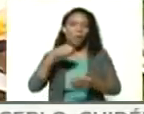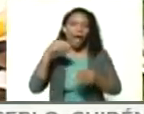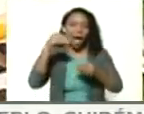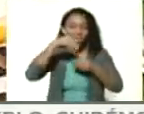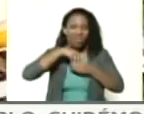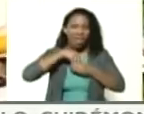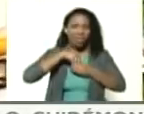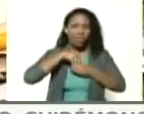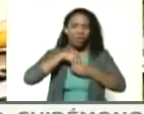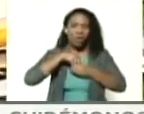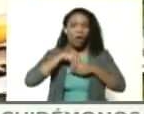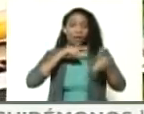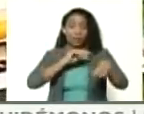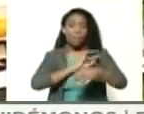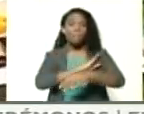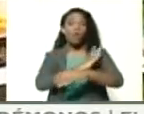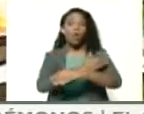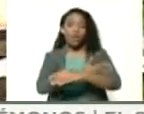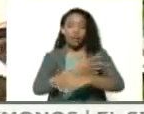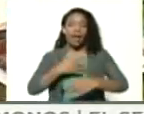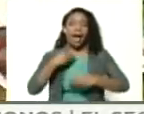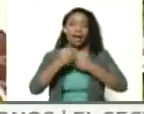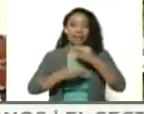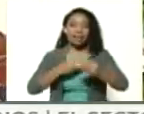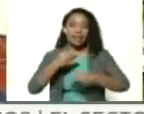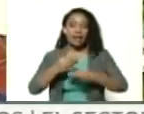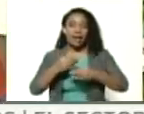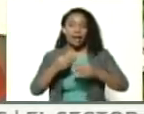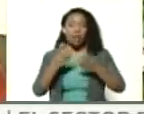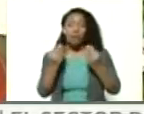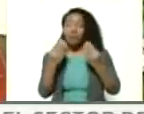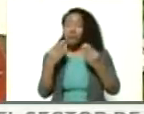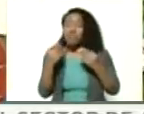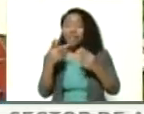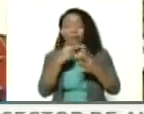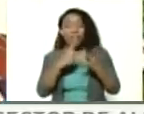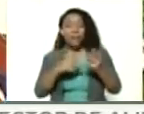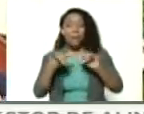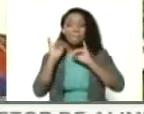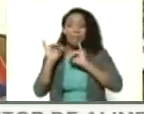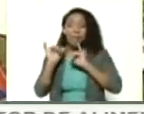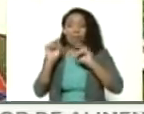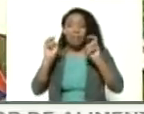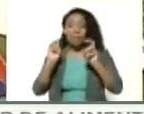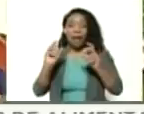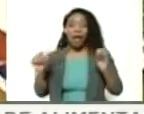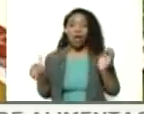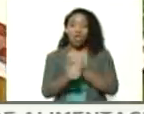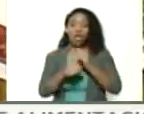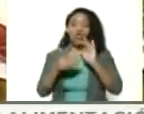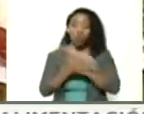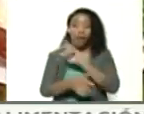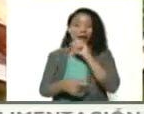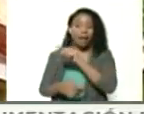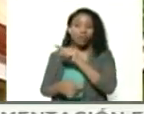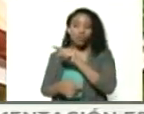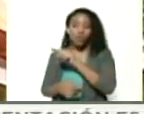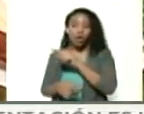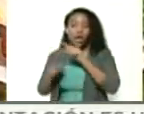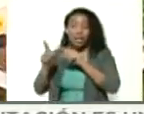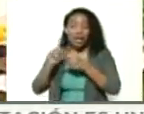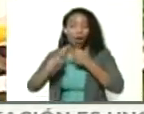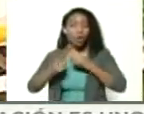el poder contrastar la cantidad de versiones que sobre un mismo hecho puede uno conseguir. Y una de las cosas